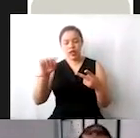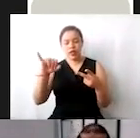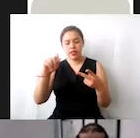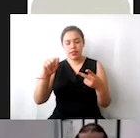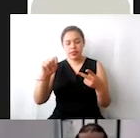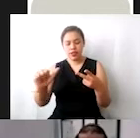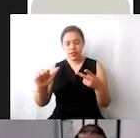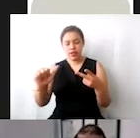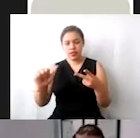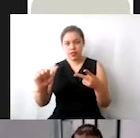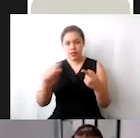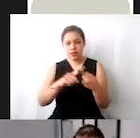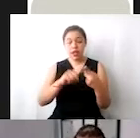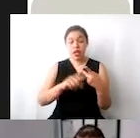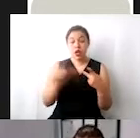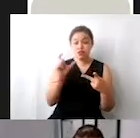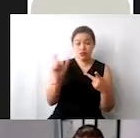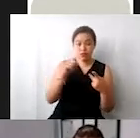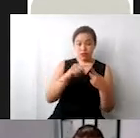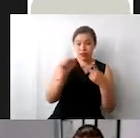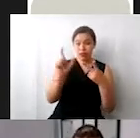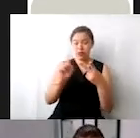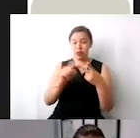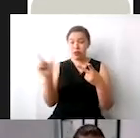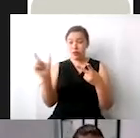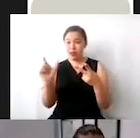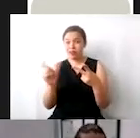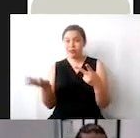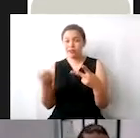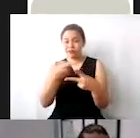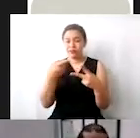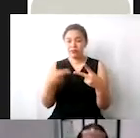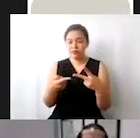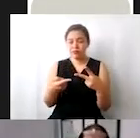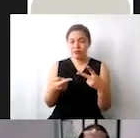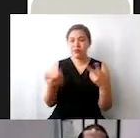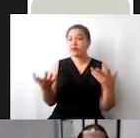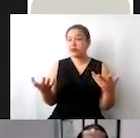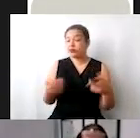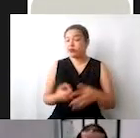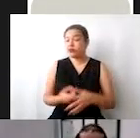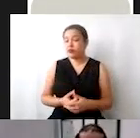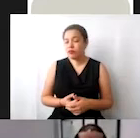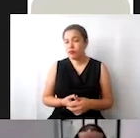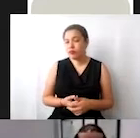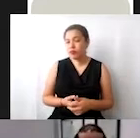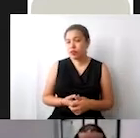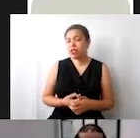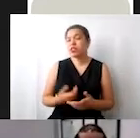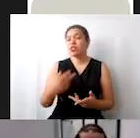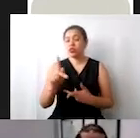por el contratante y cuándo por el contratista? Si ya dijimos que no tiene que ver nada de la